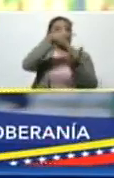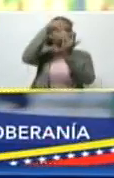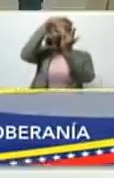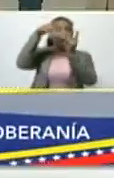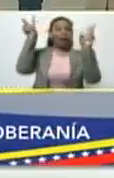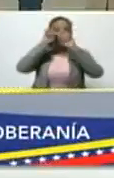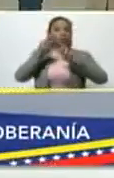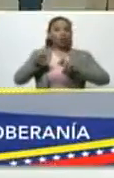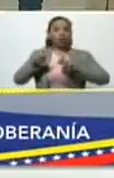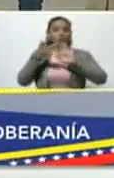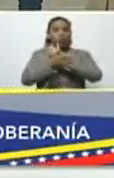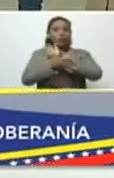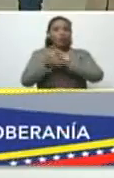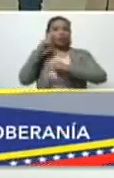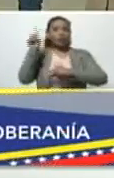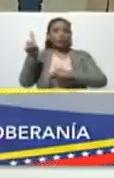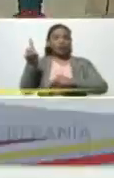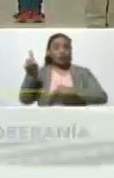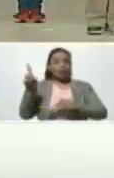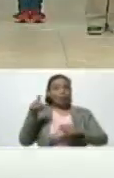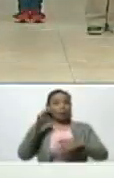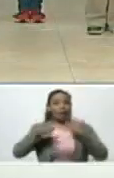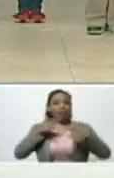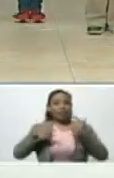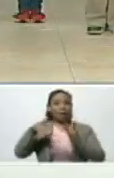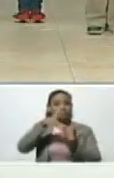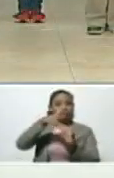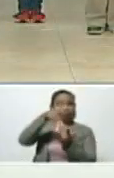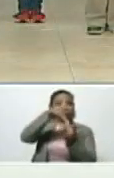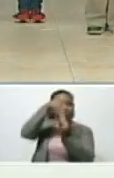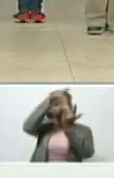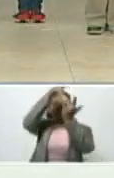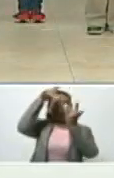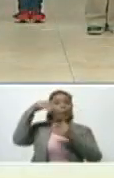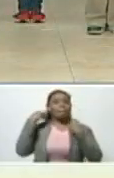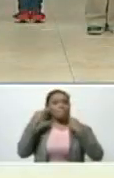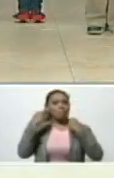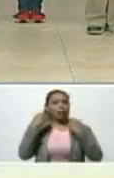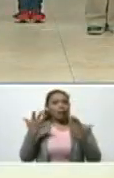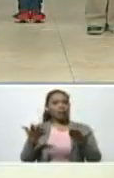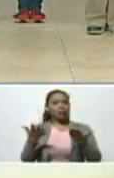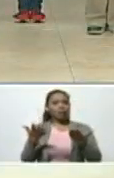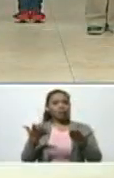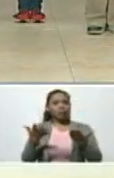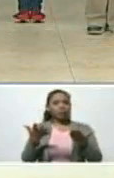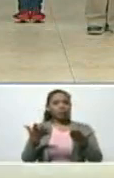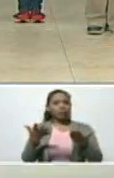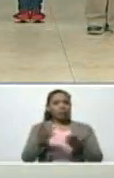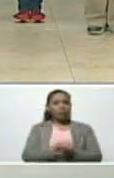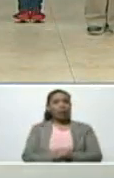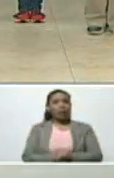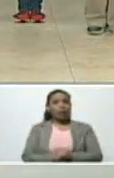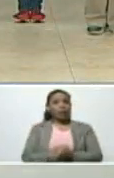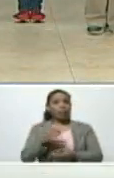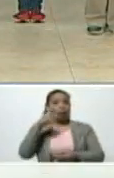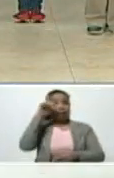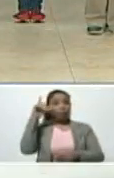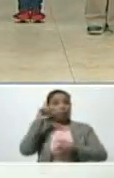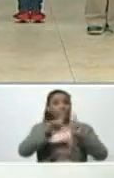investigador de la Agencia Bolivariana para Actividades Espaciales, para proceder a la inauguración del